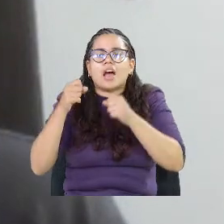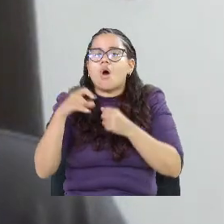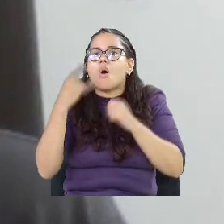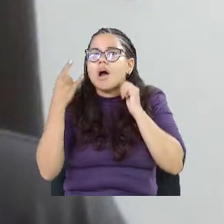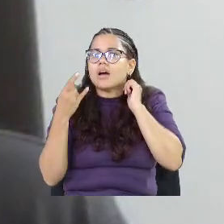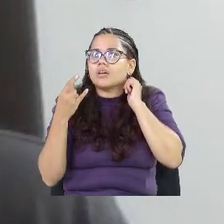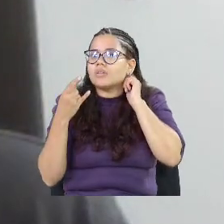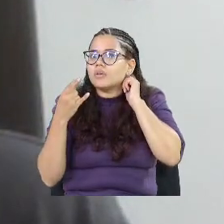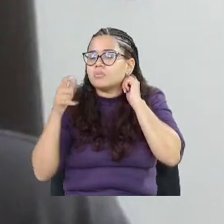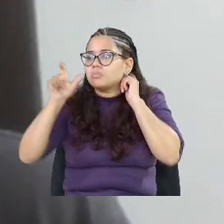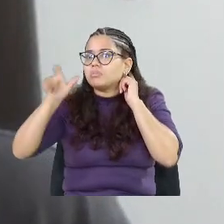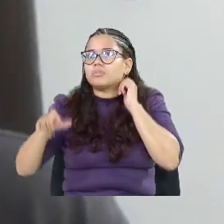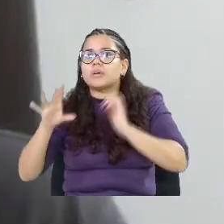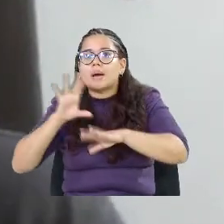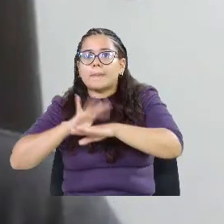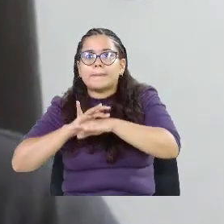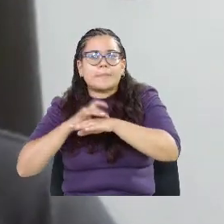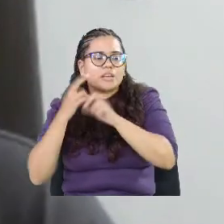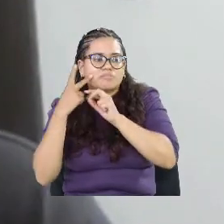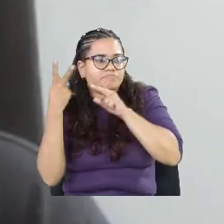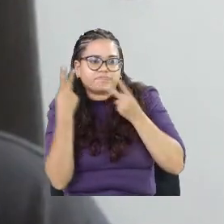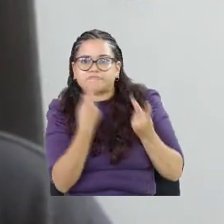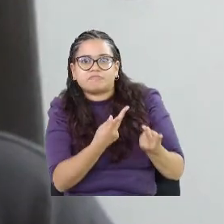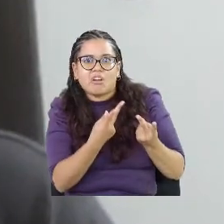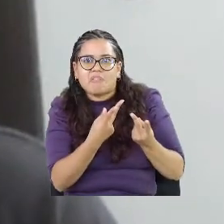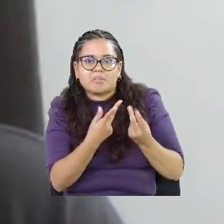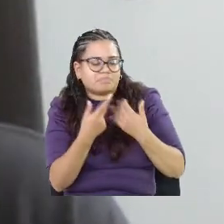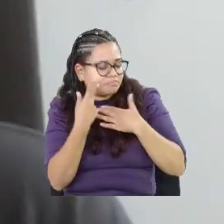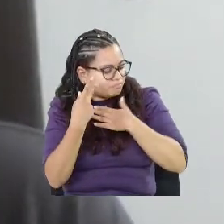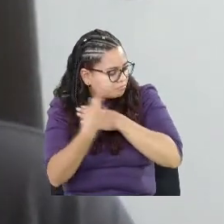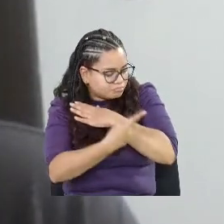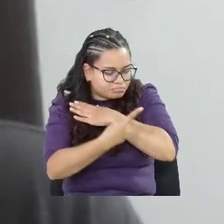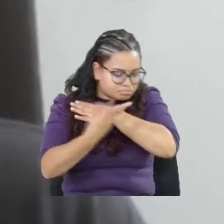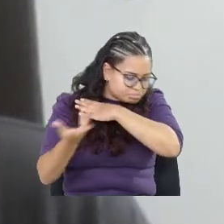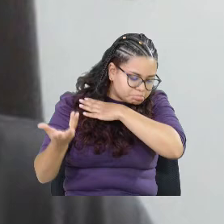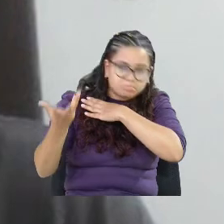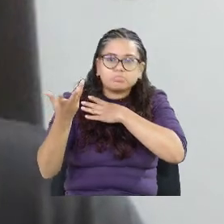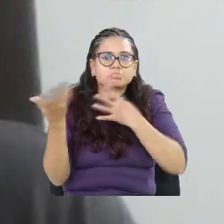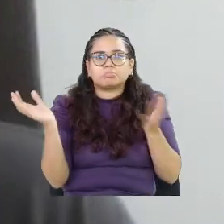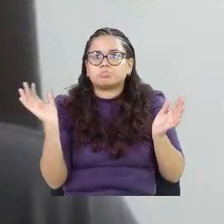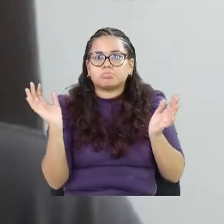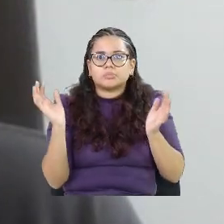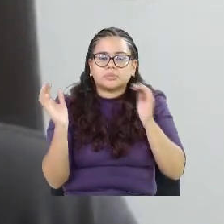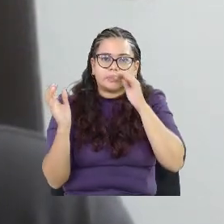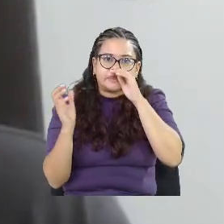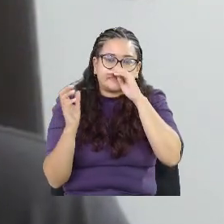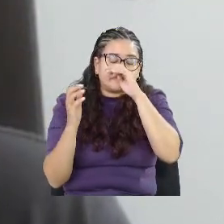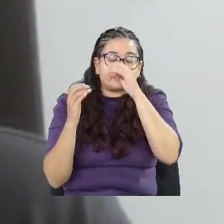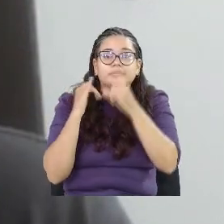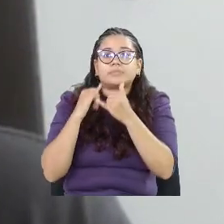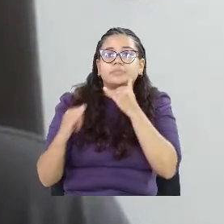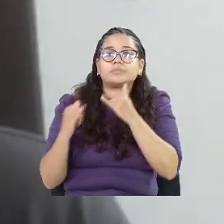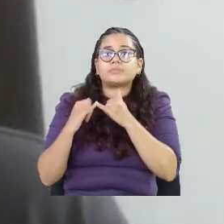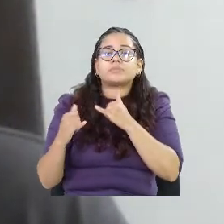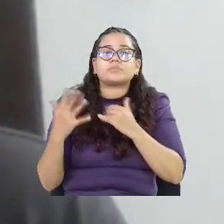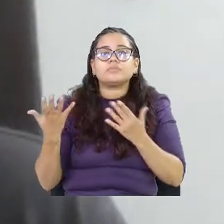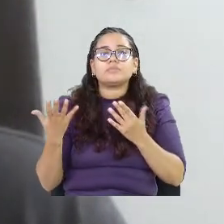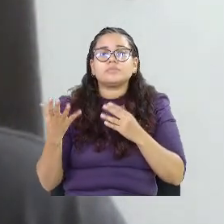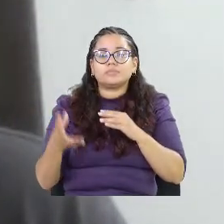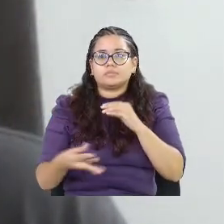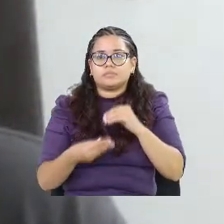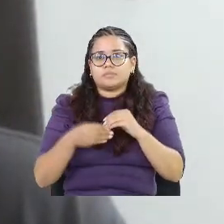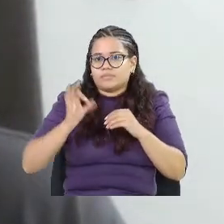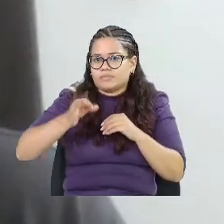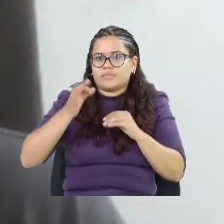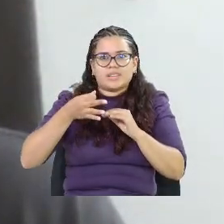el profesional médico no va a tener acceso visual para ver qué es lo que está pasando. Y lo por último, que esto pasa